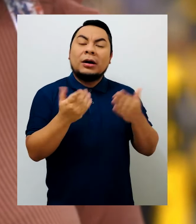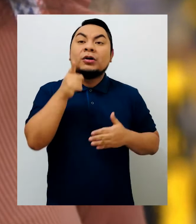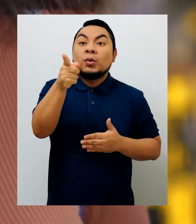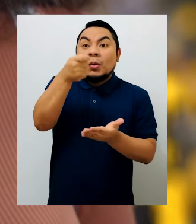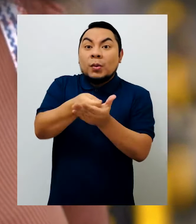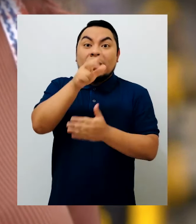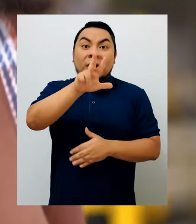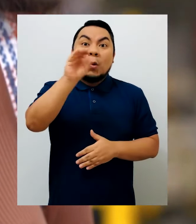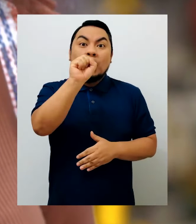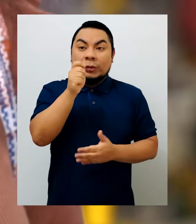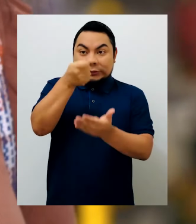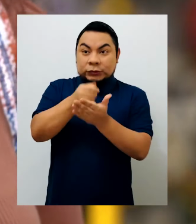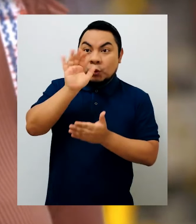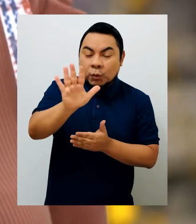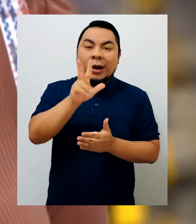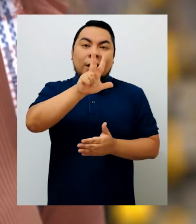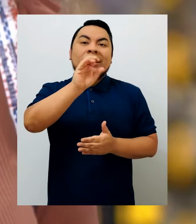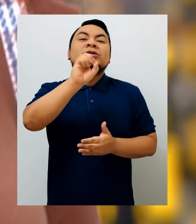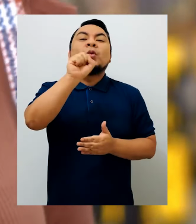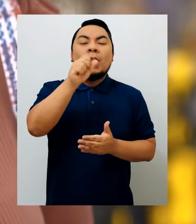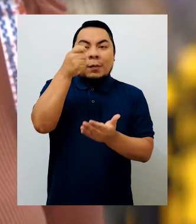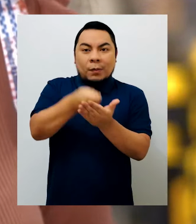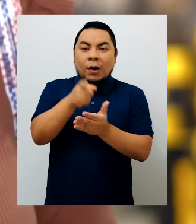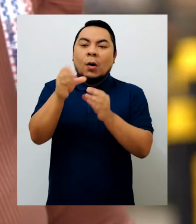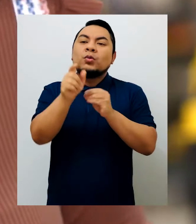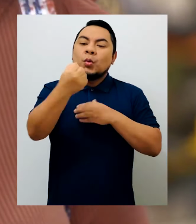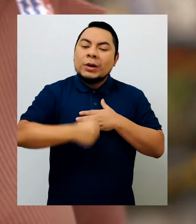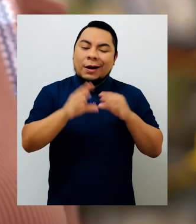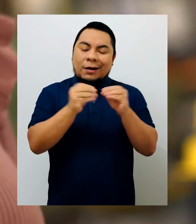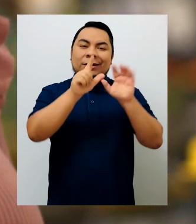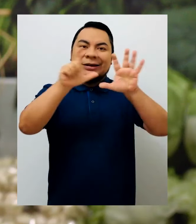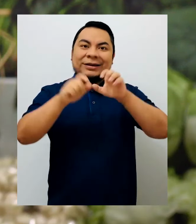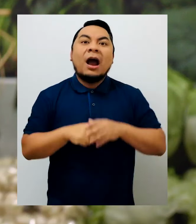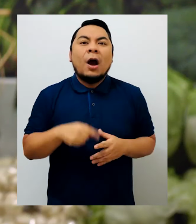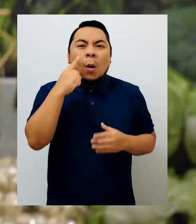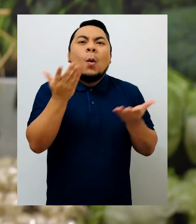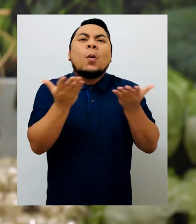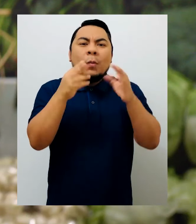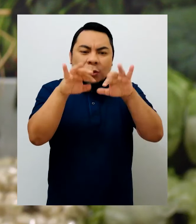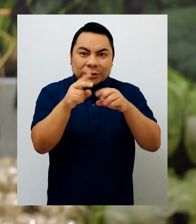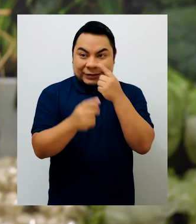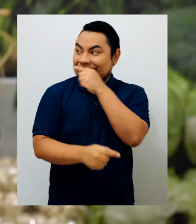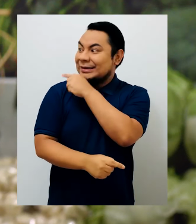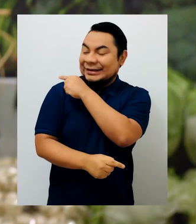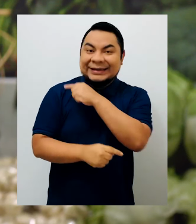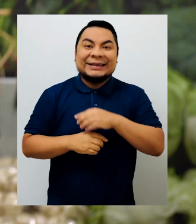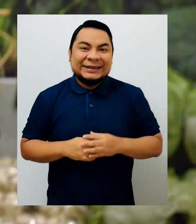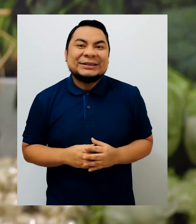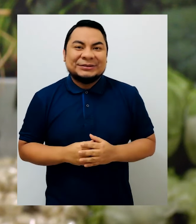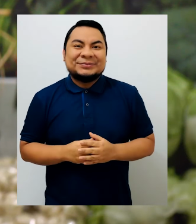Entonces recibirás 350 soles por ti y 350 soles por tus hijos. Conoce cómo y cuándo cobrarlo en